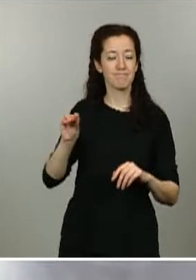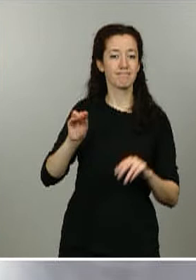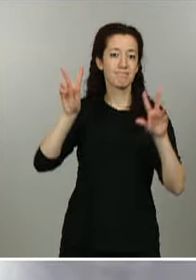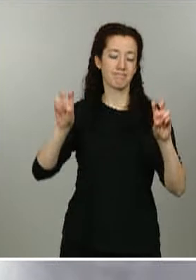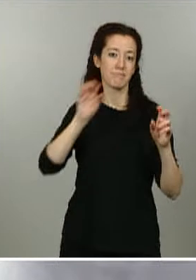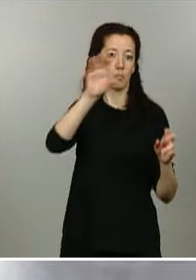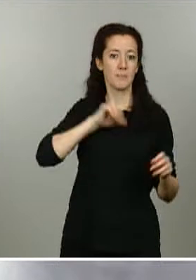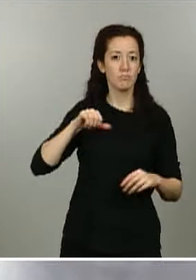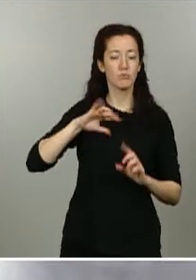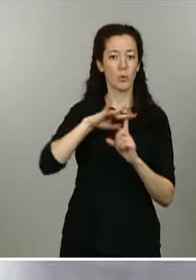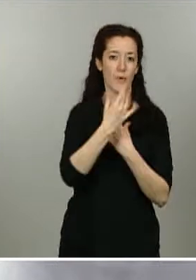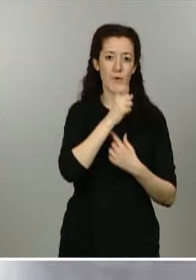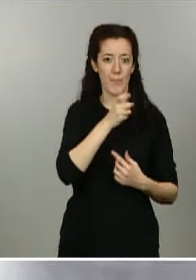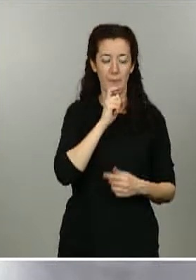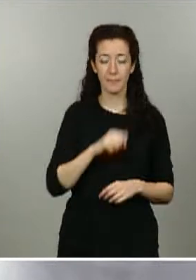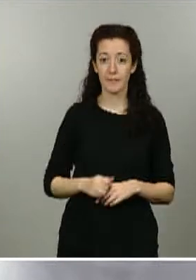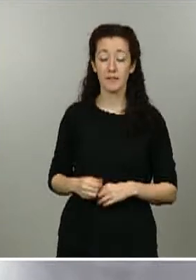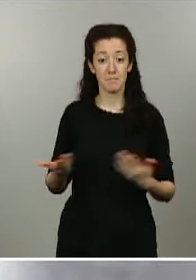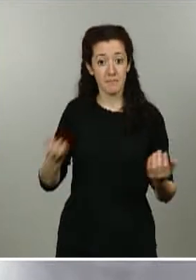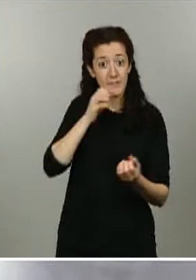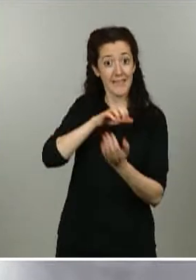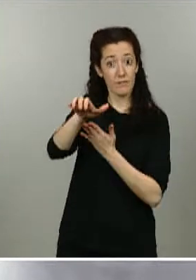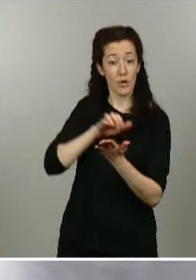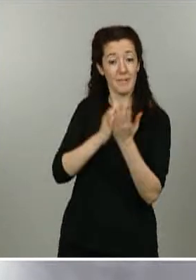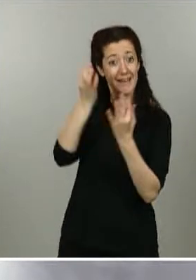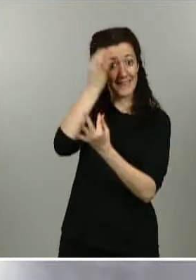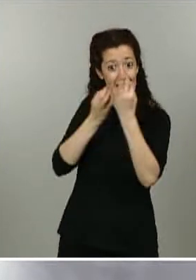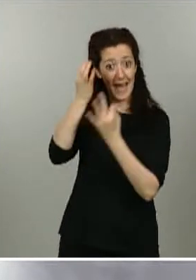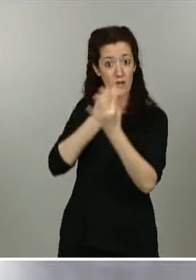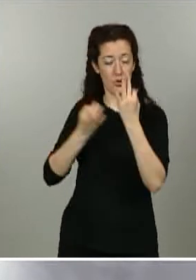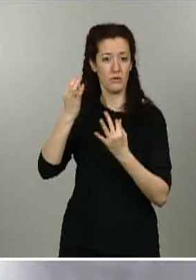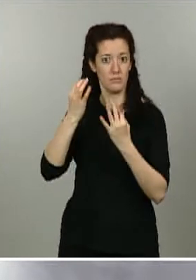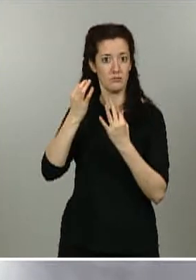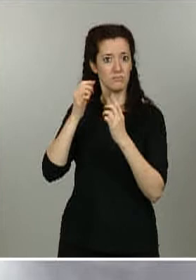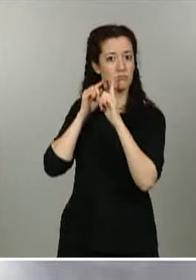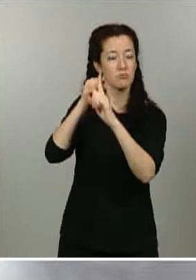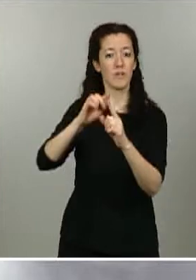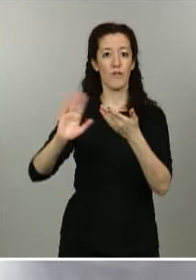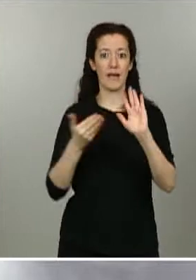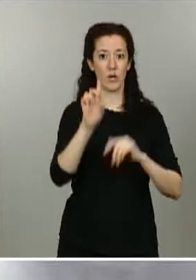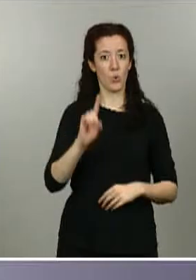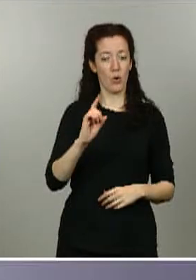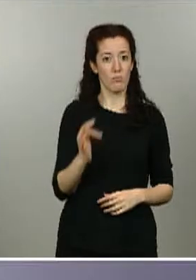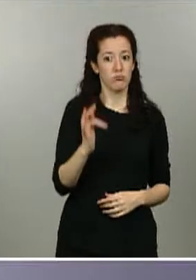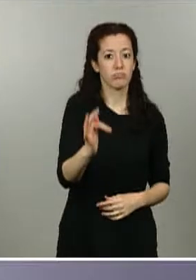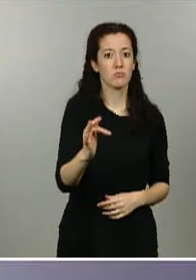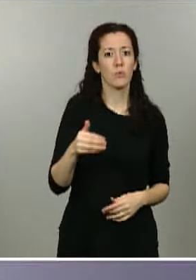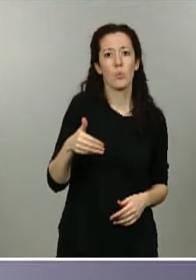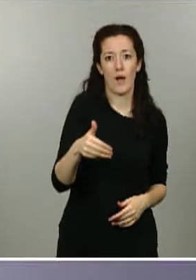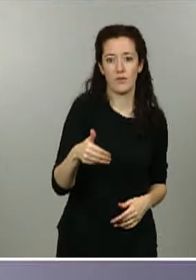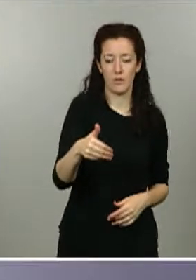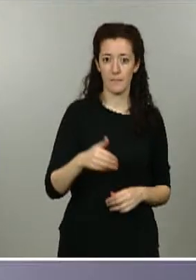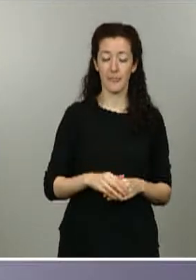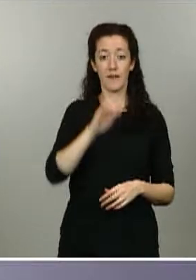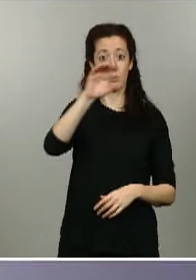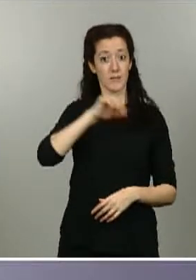los informes detallados que justifican el paso a la fase 1? ¿Darán la información de todas las comunidades para que haya transparencia total y